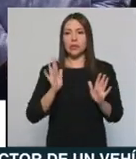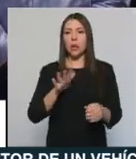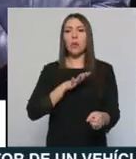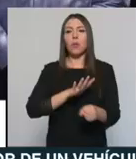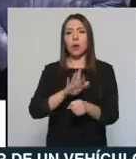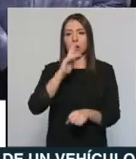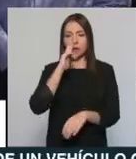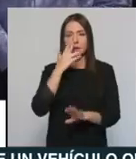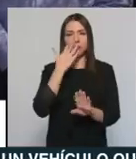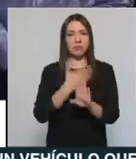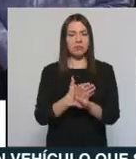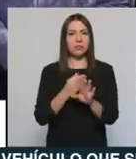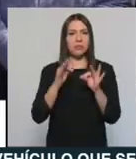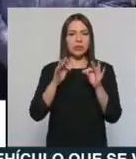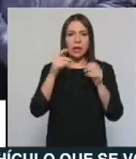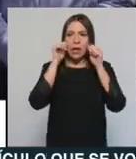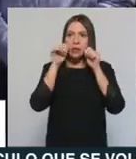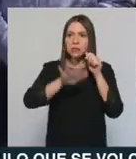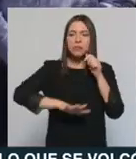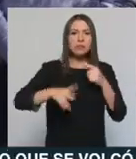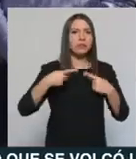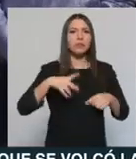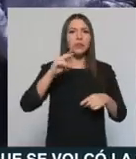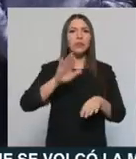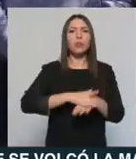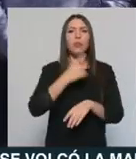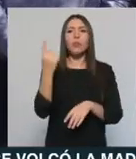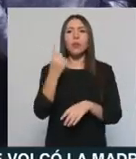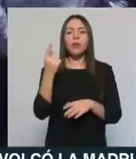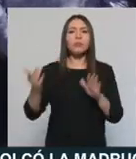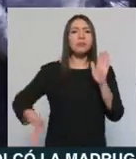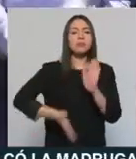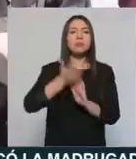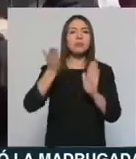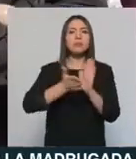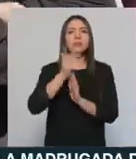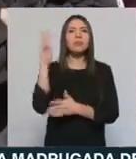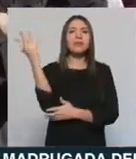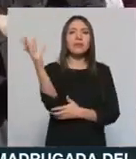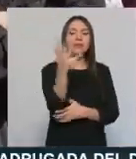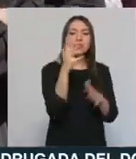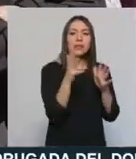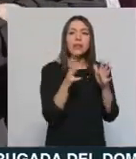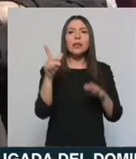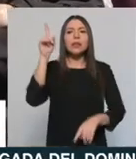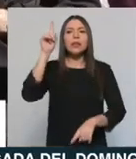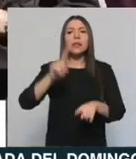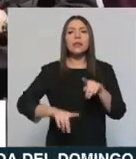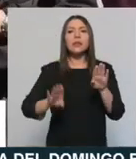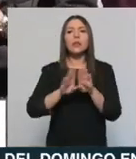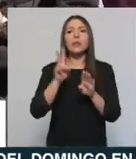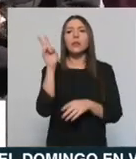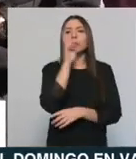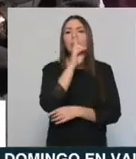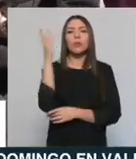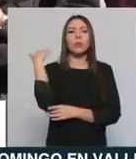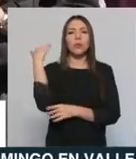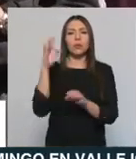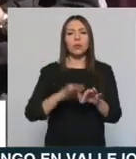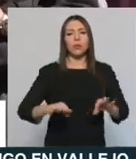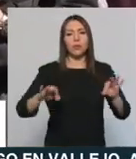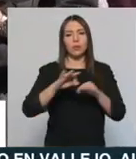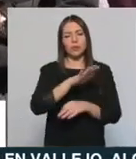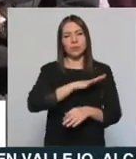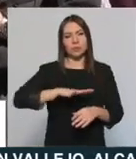con pulmones tan necesarios para toda la ciudadanía. Y vengo en representación de toda la juventud también